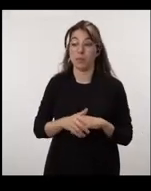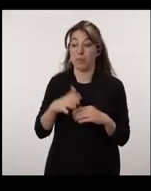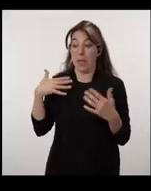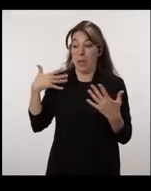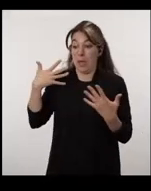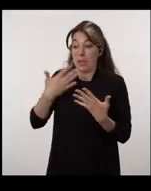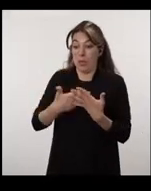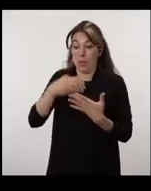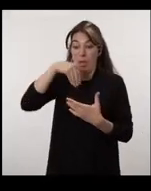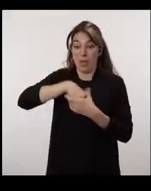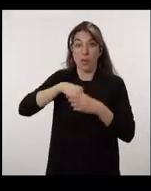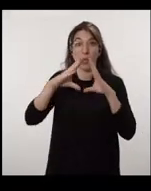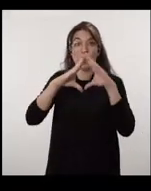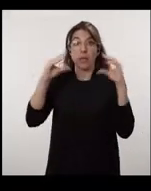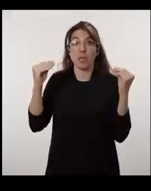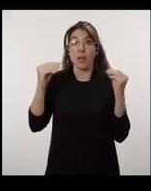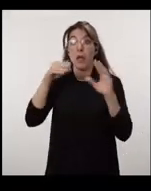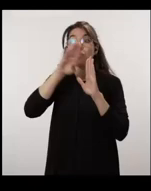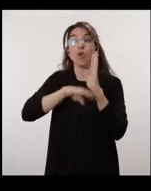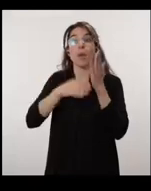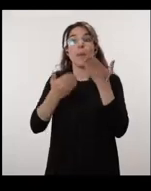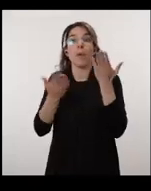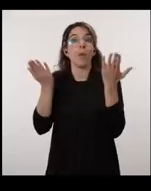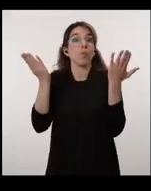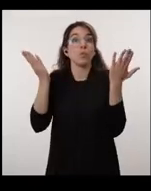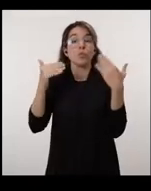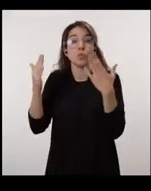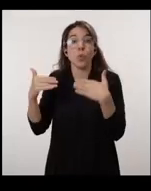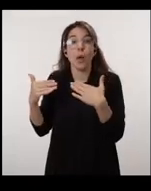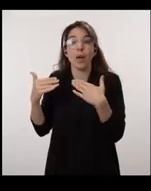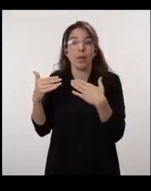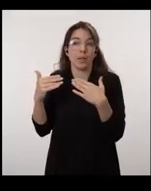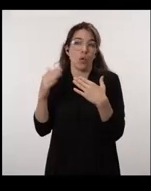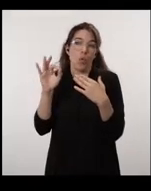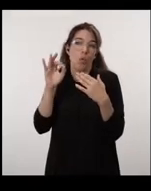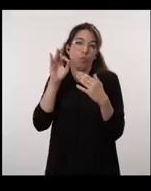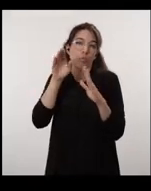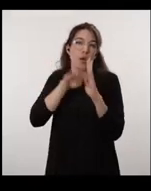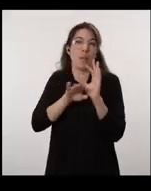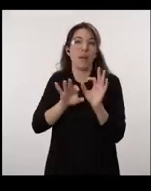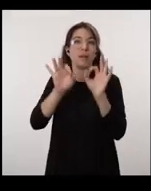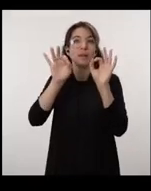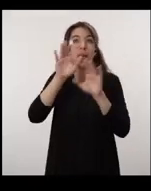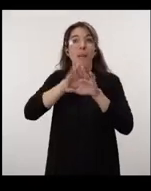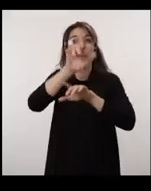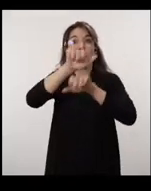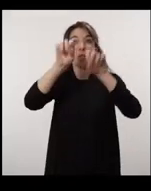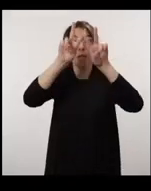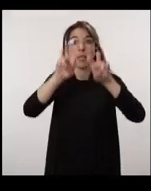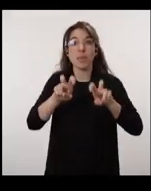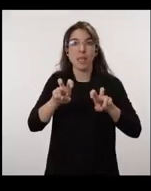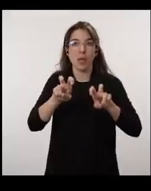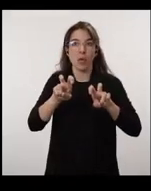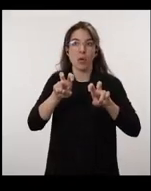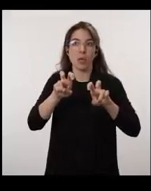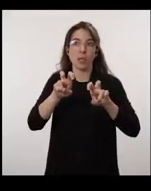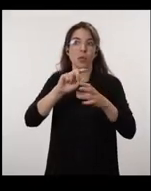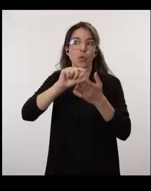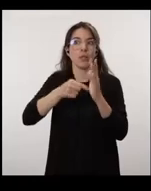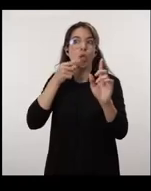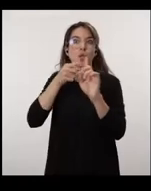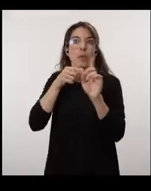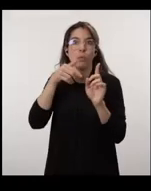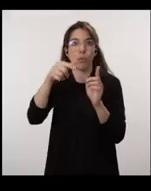hasta la fecha en nuestra institución no existía ningún programa de evaluación específico para investigadores contratados con cargo al